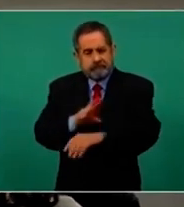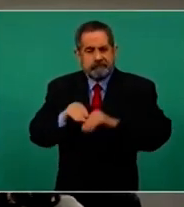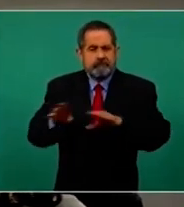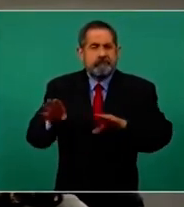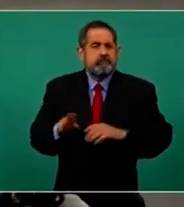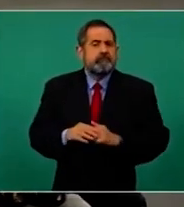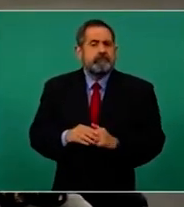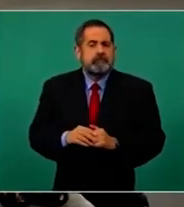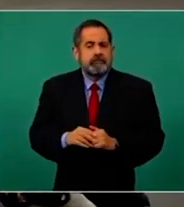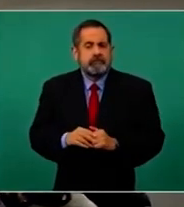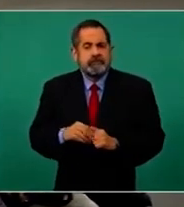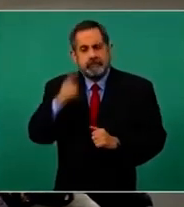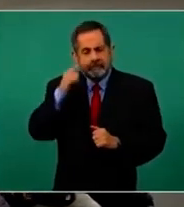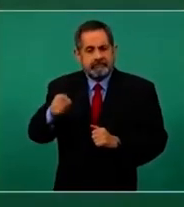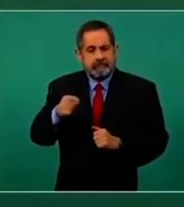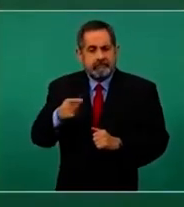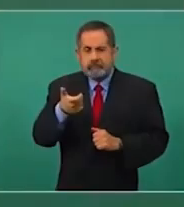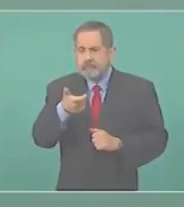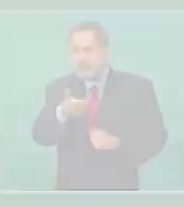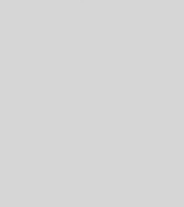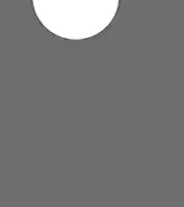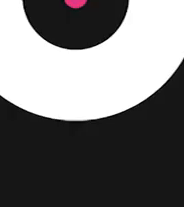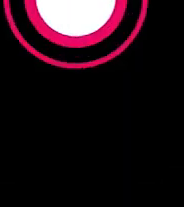a presos justos.